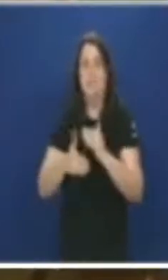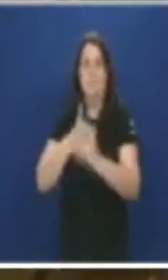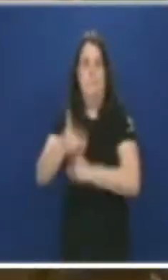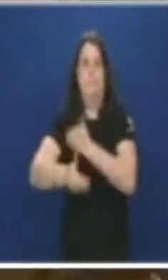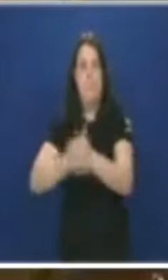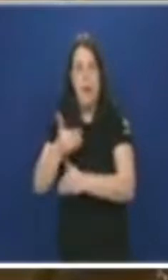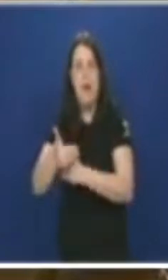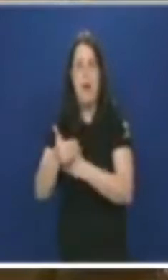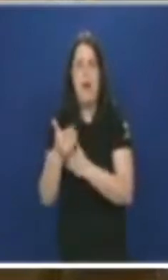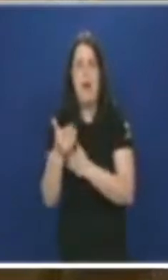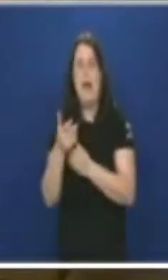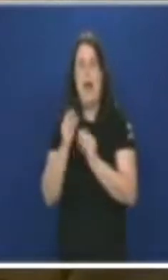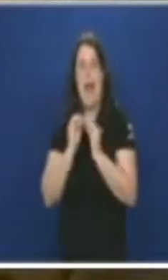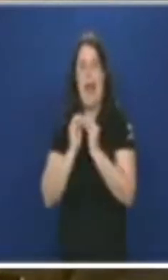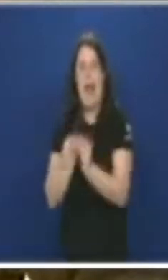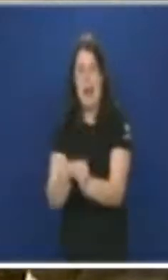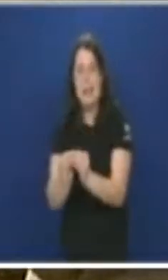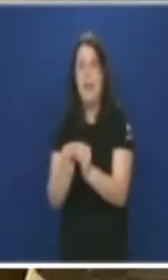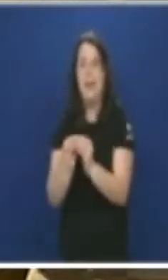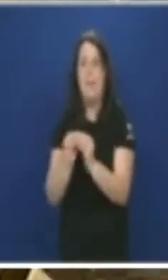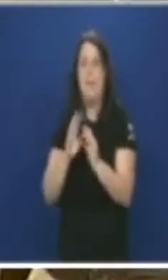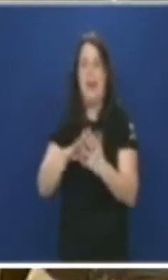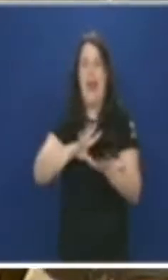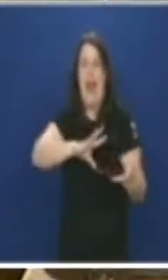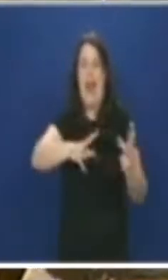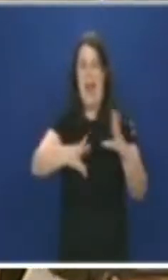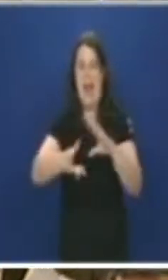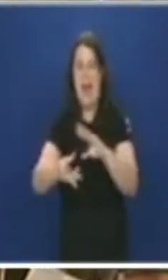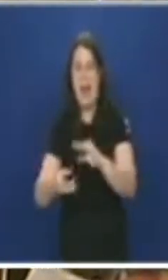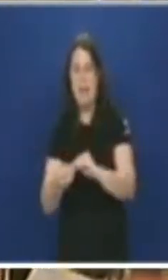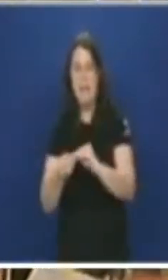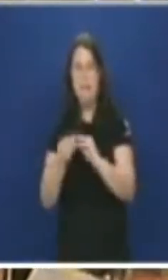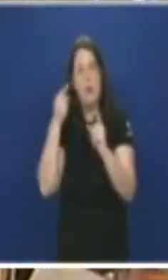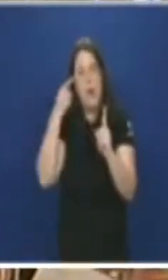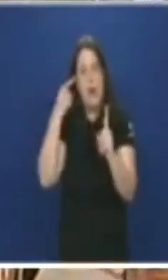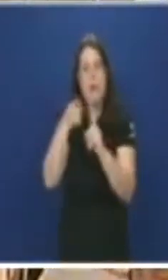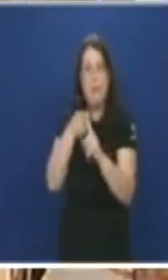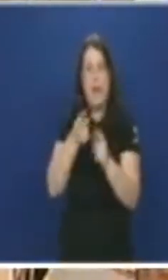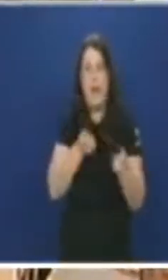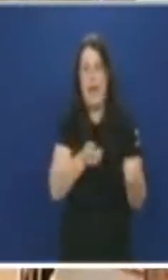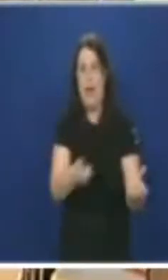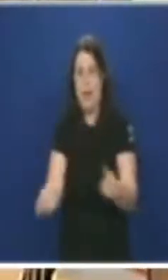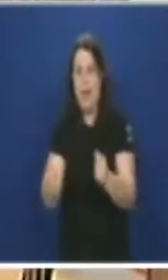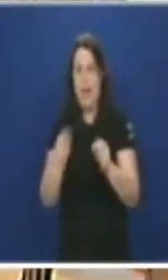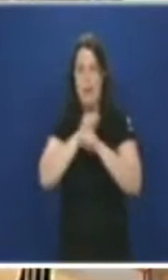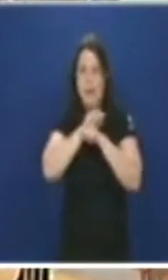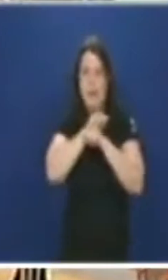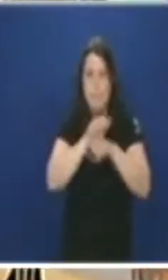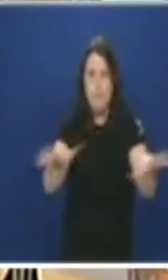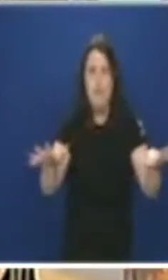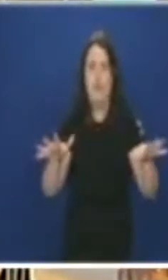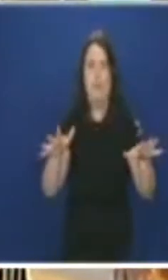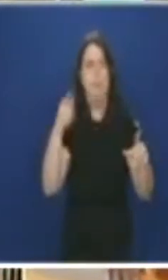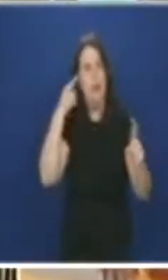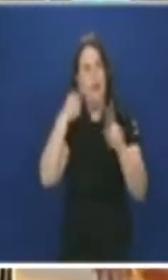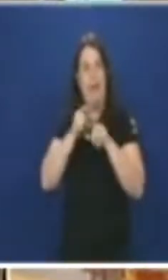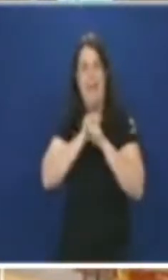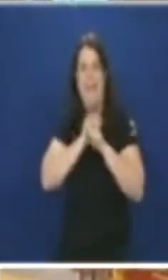ao máis axeitado fin que pudieran contribuir á difusión da cultura galega.